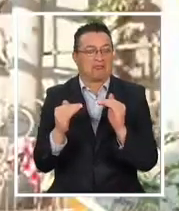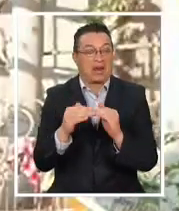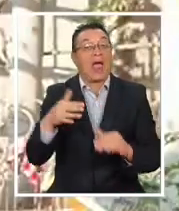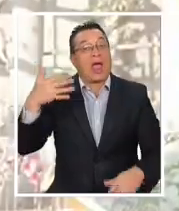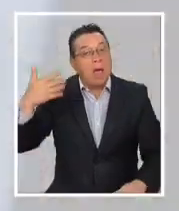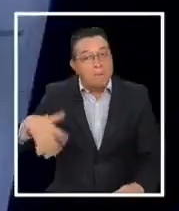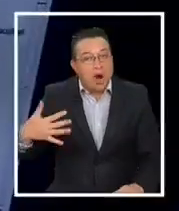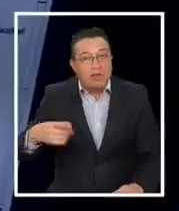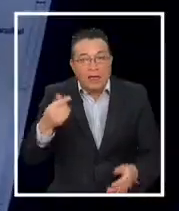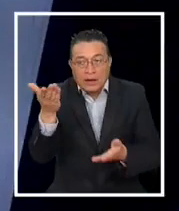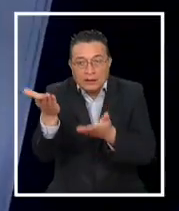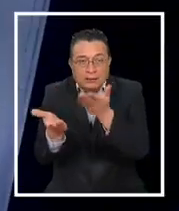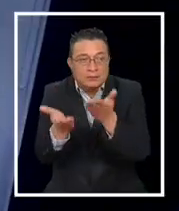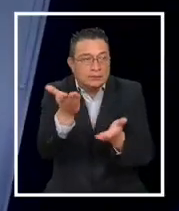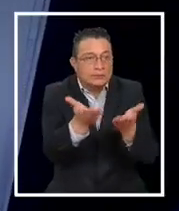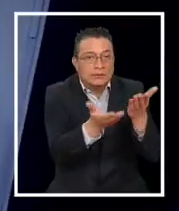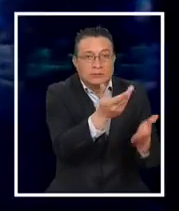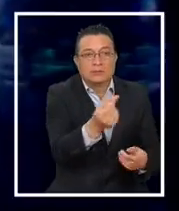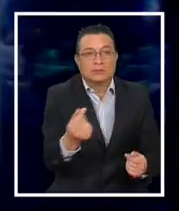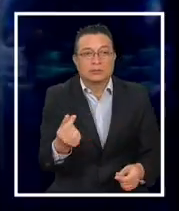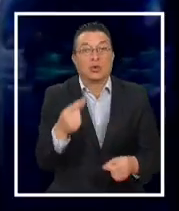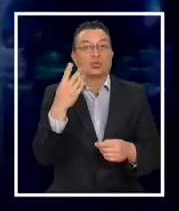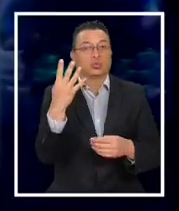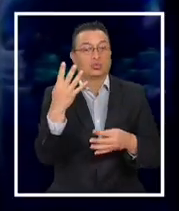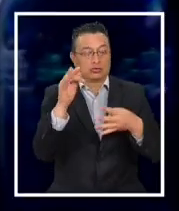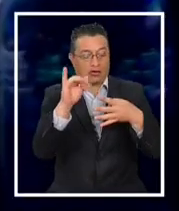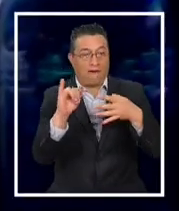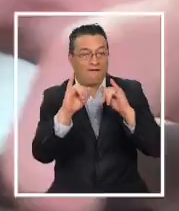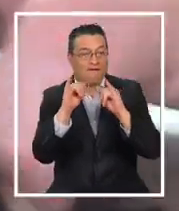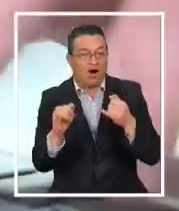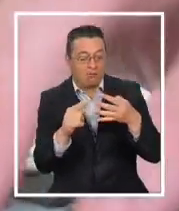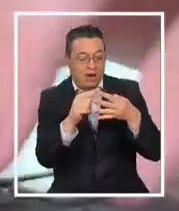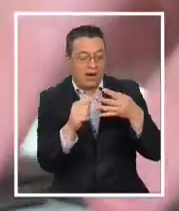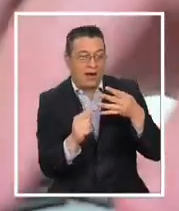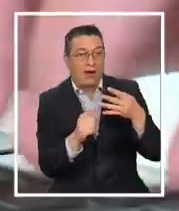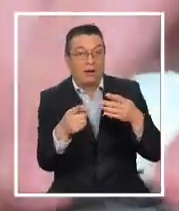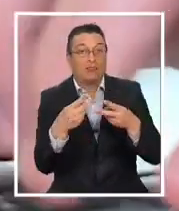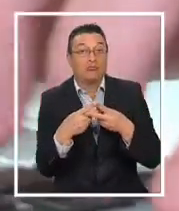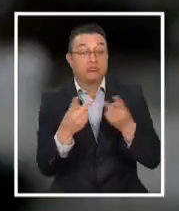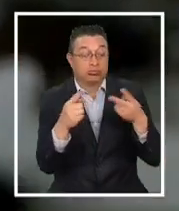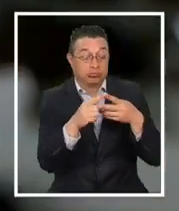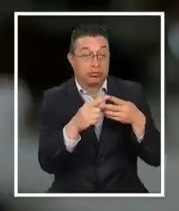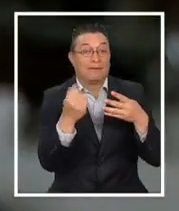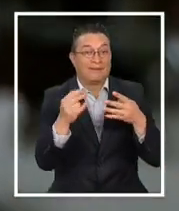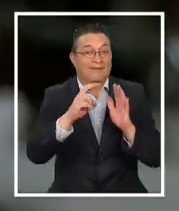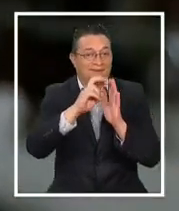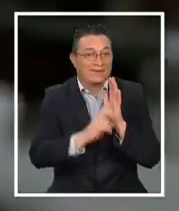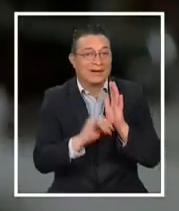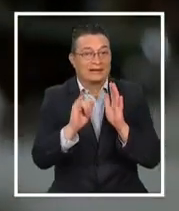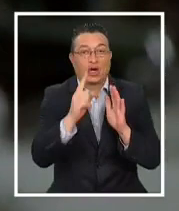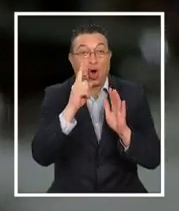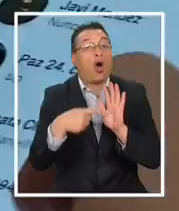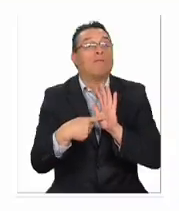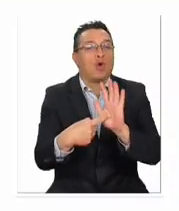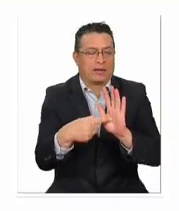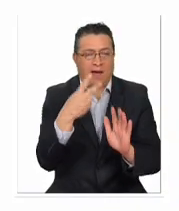se cotice. Por eso aquí le mostramos 4 formas de saber si el precio que está publicado está realmente rebajado.